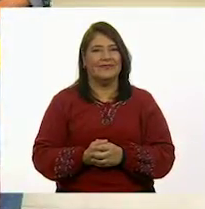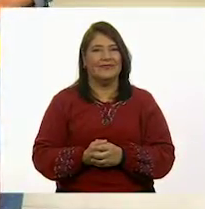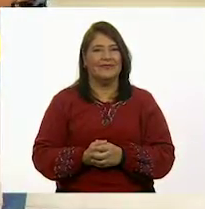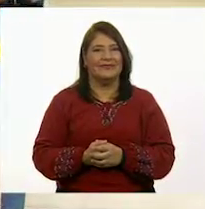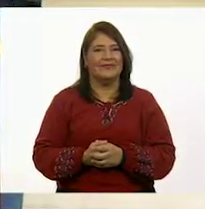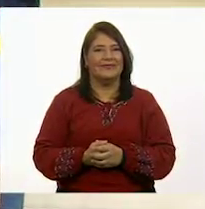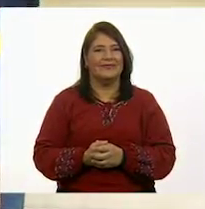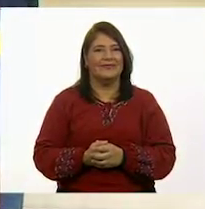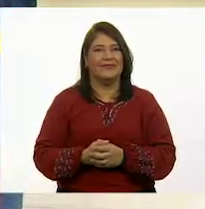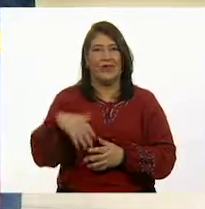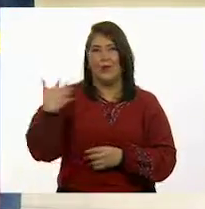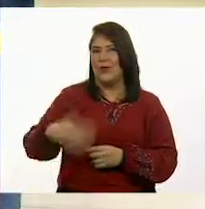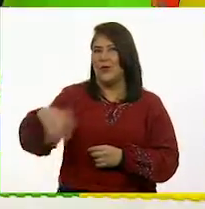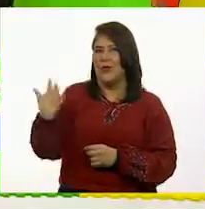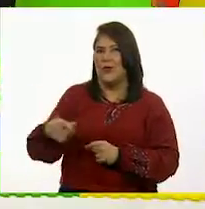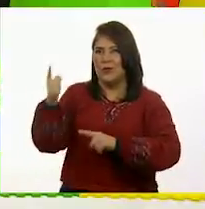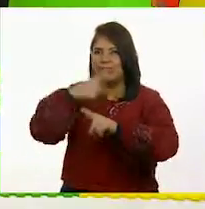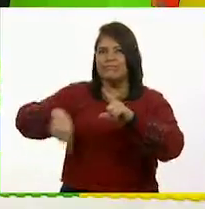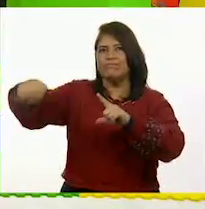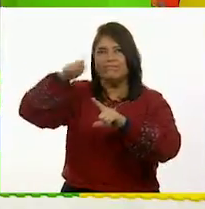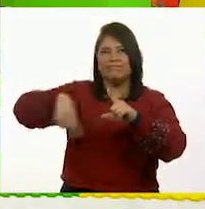¡Wow!